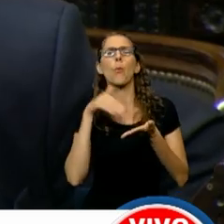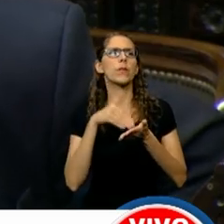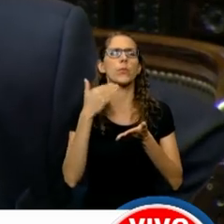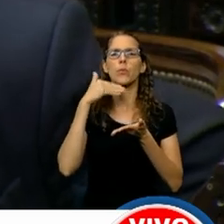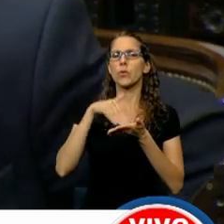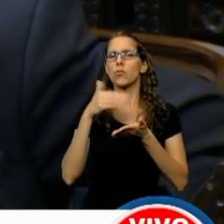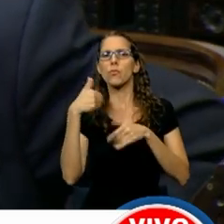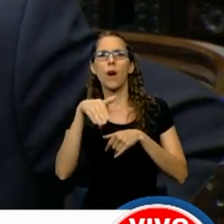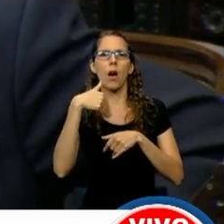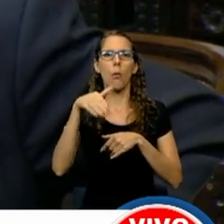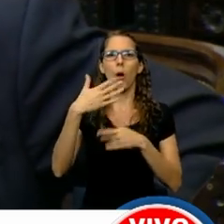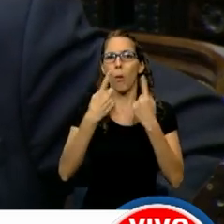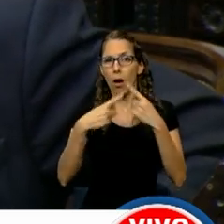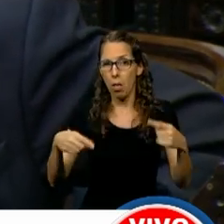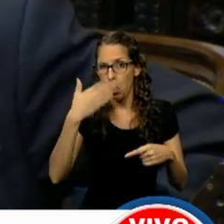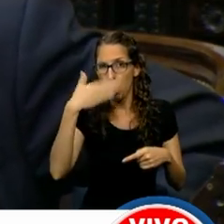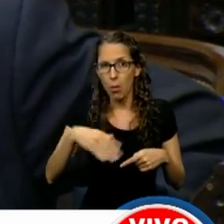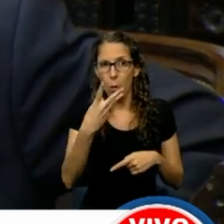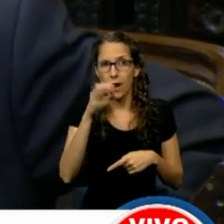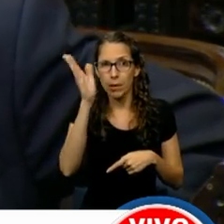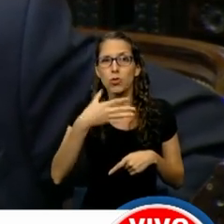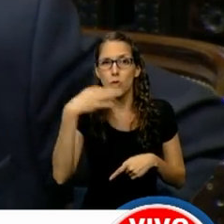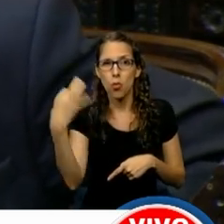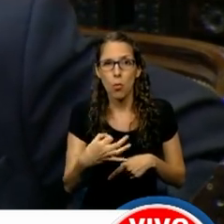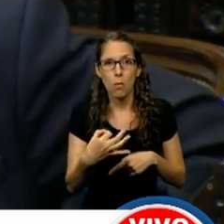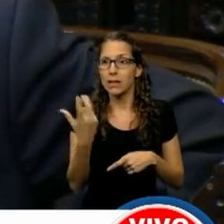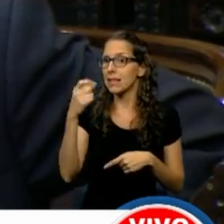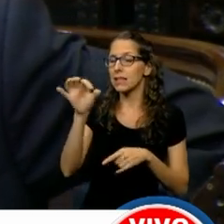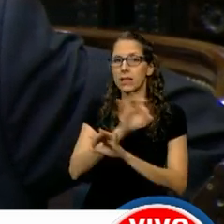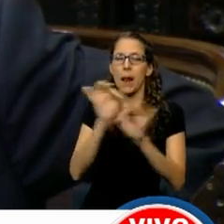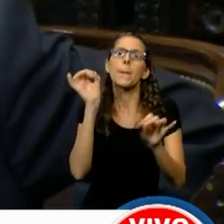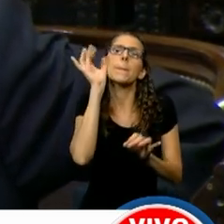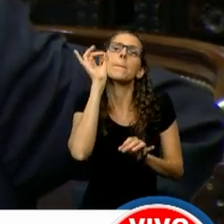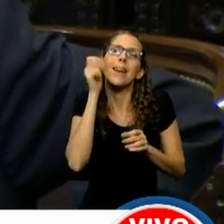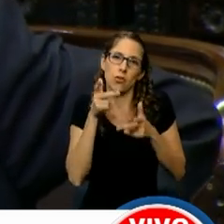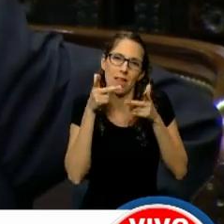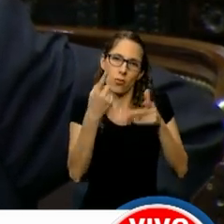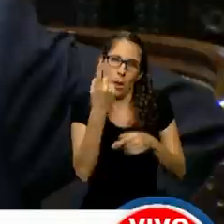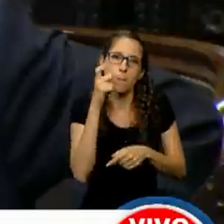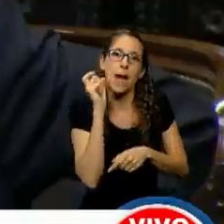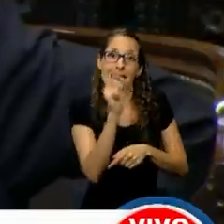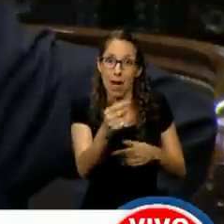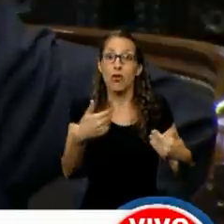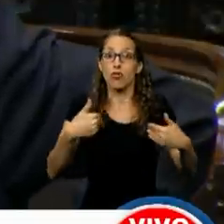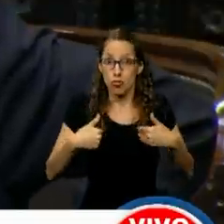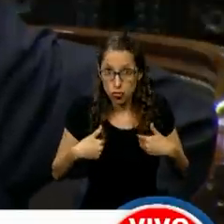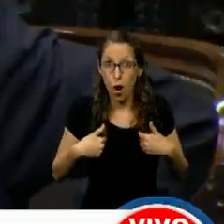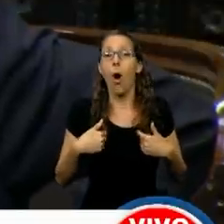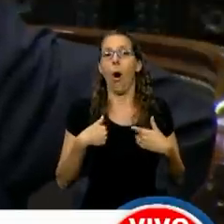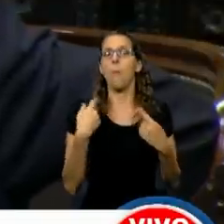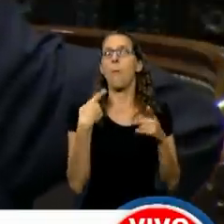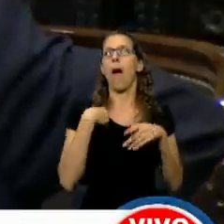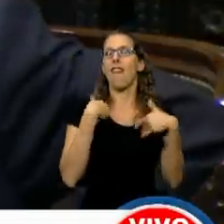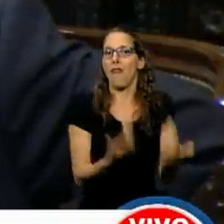ejecuta un 40 por ciento y le pido disculpa voy a utilizar una palabra suya mi voto va a ser no positivo